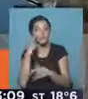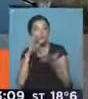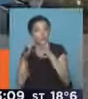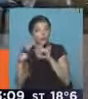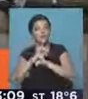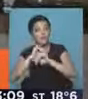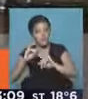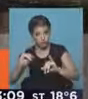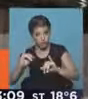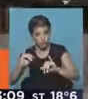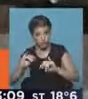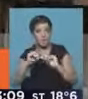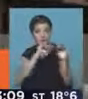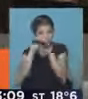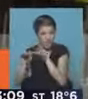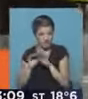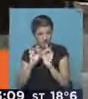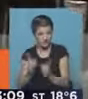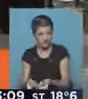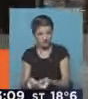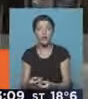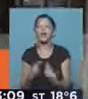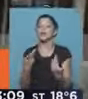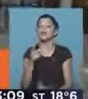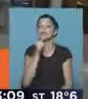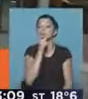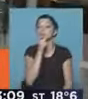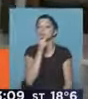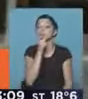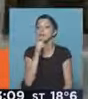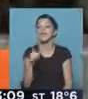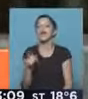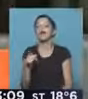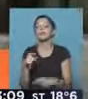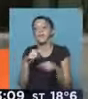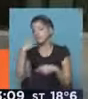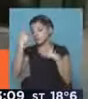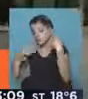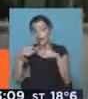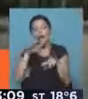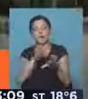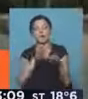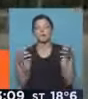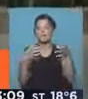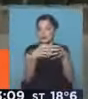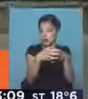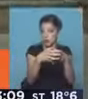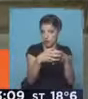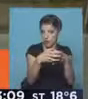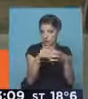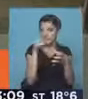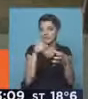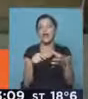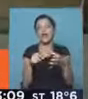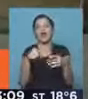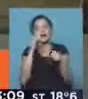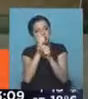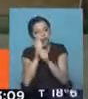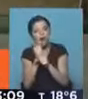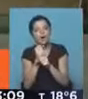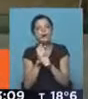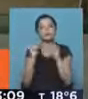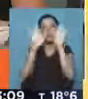de desinformados. Cuando hay polarización, la tarea es representación, esto es, la tarea es armar las opciones, elaborar